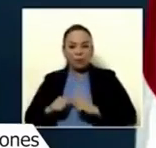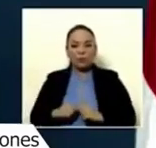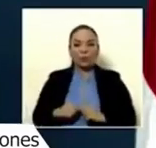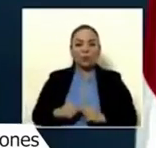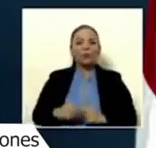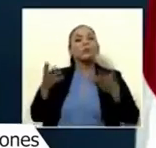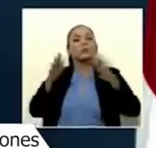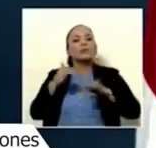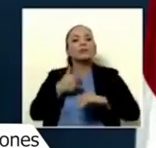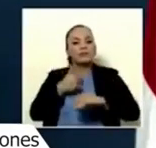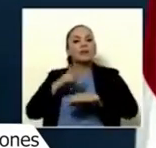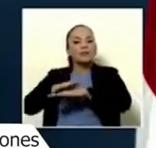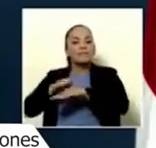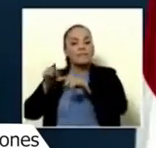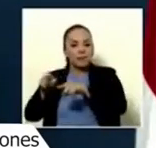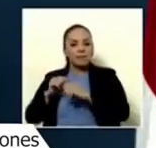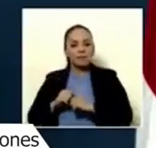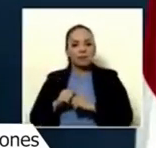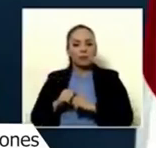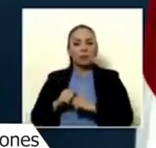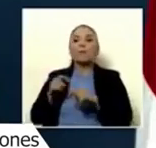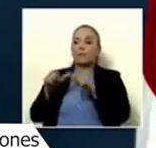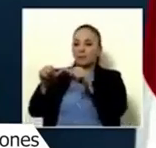los que ya tienen el permiso, lo van